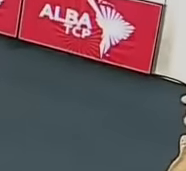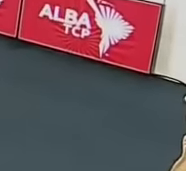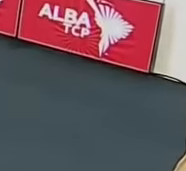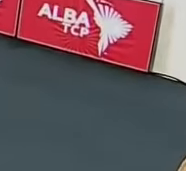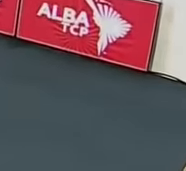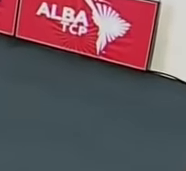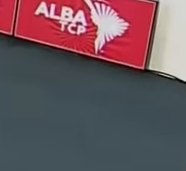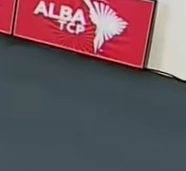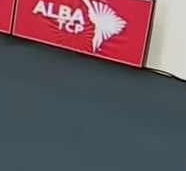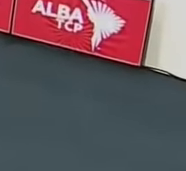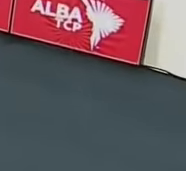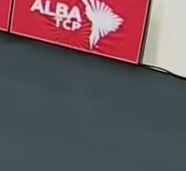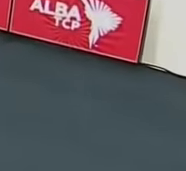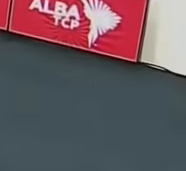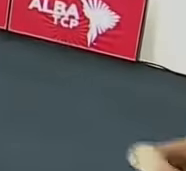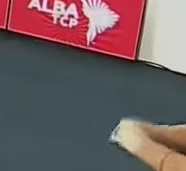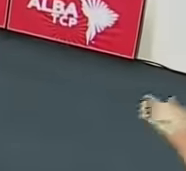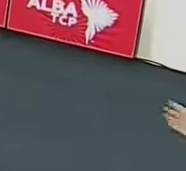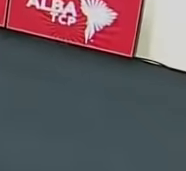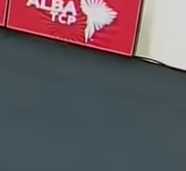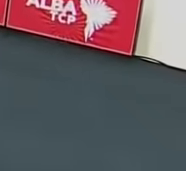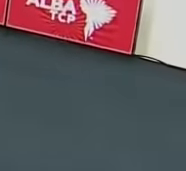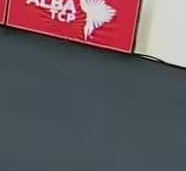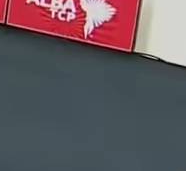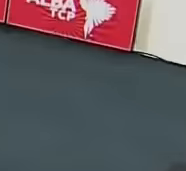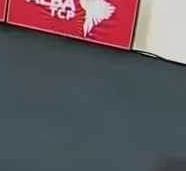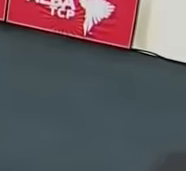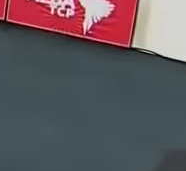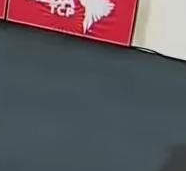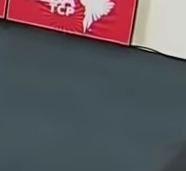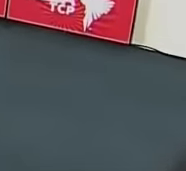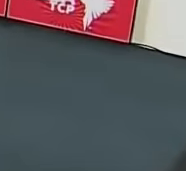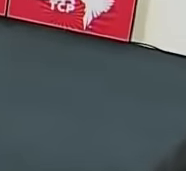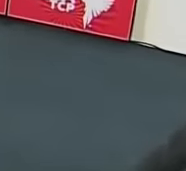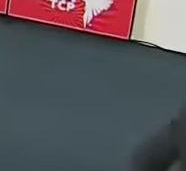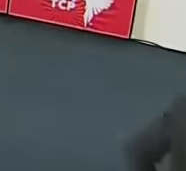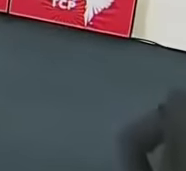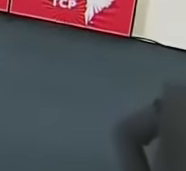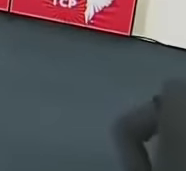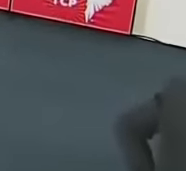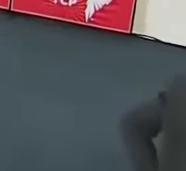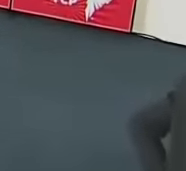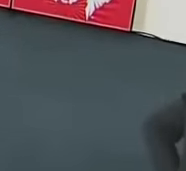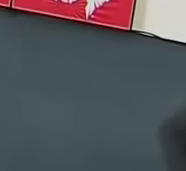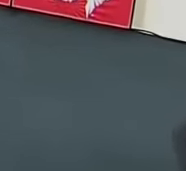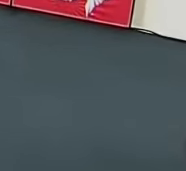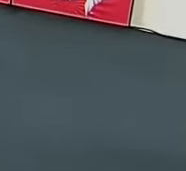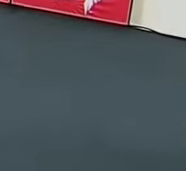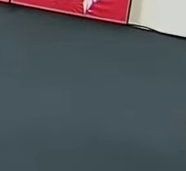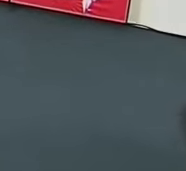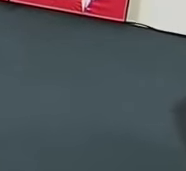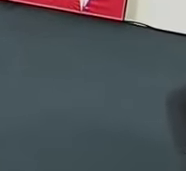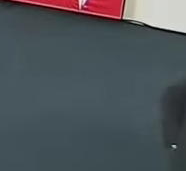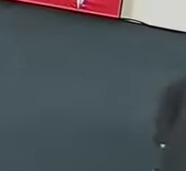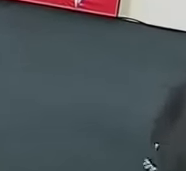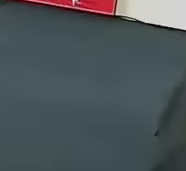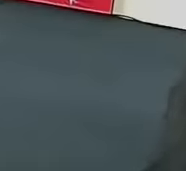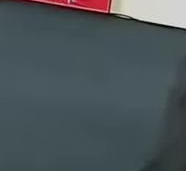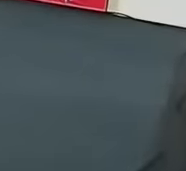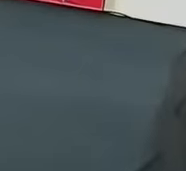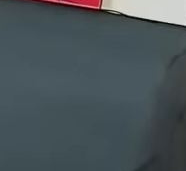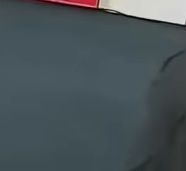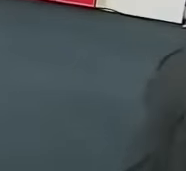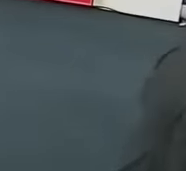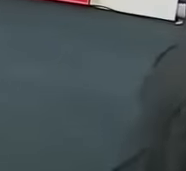11ª cumbre extraordinaria de la Alianza Bolivariana para los Pueblos de Nuestra América, Tratado de Comercio de los Pueblos, que